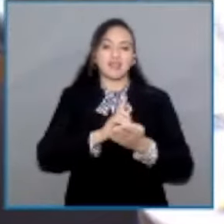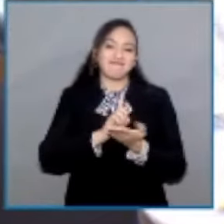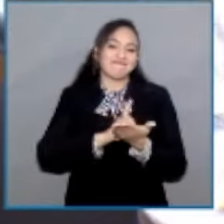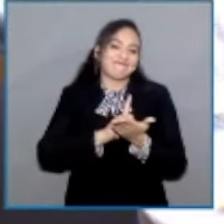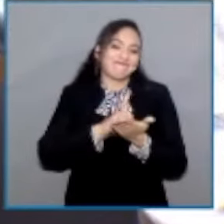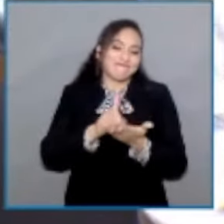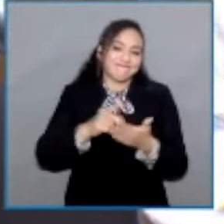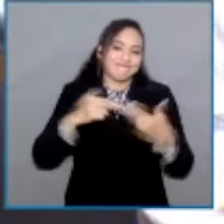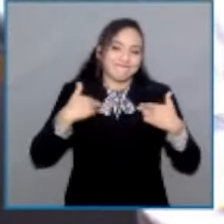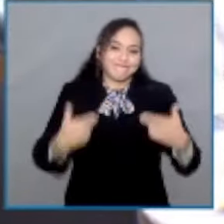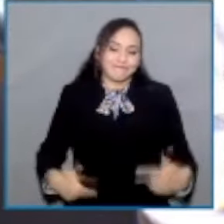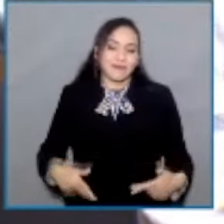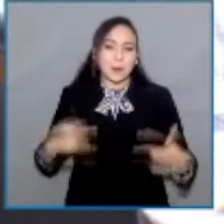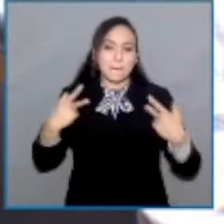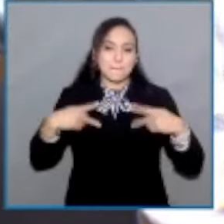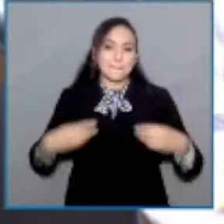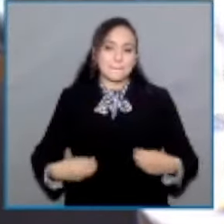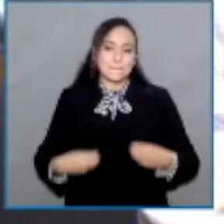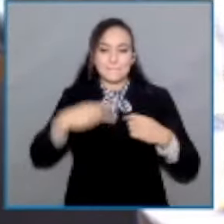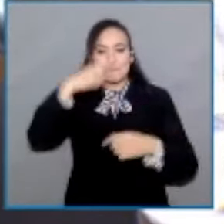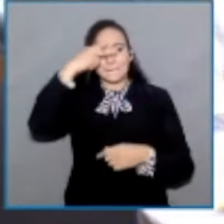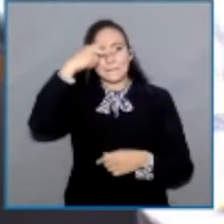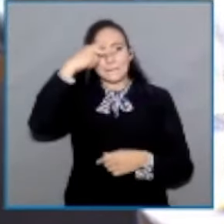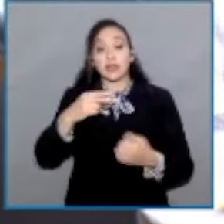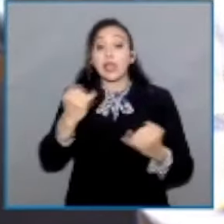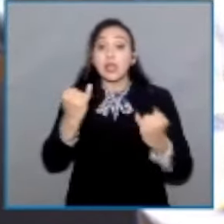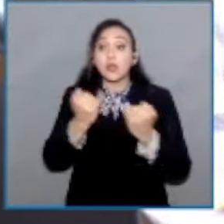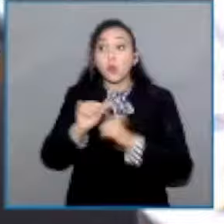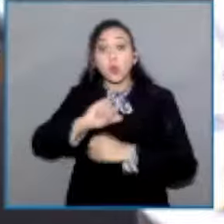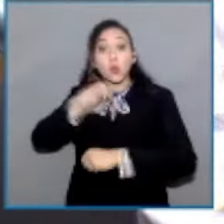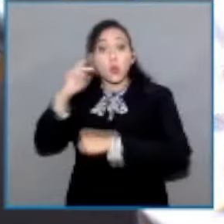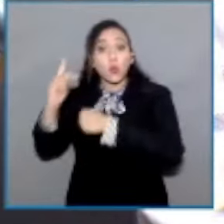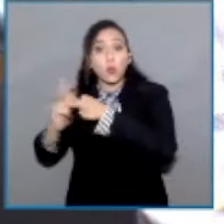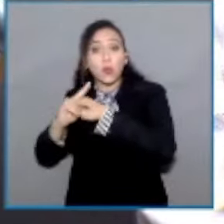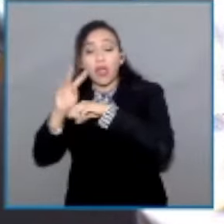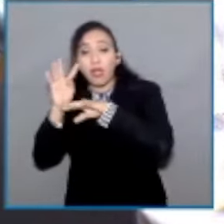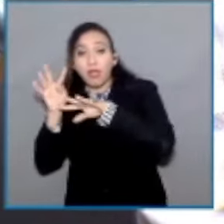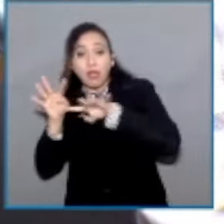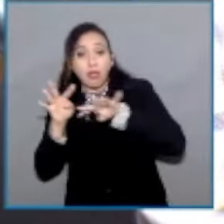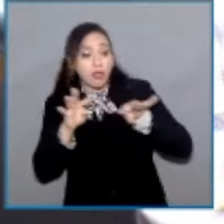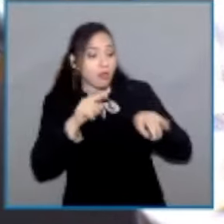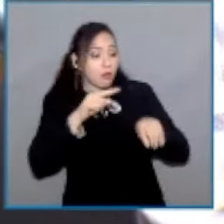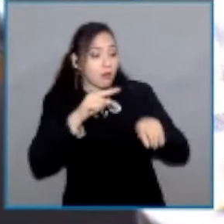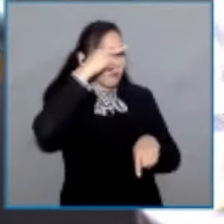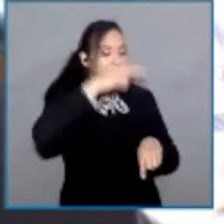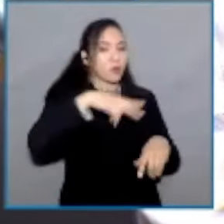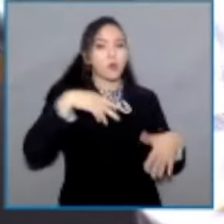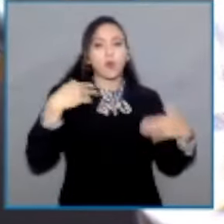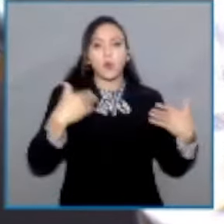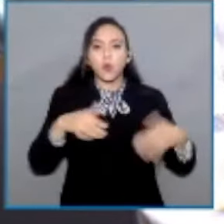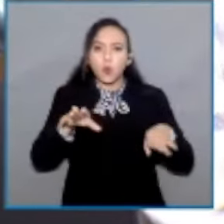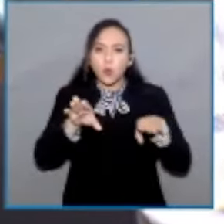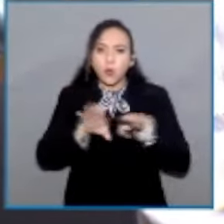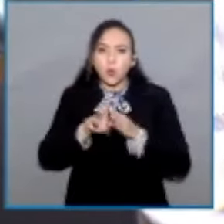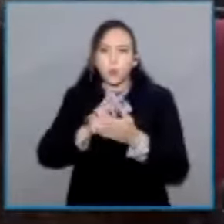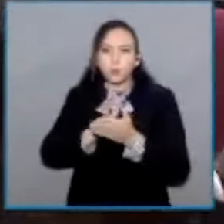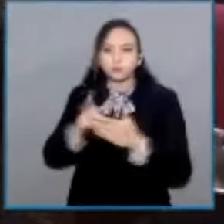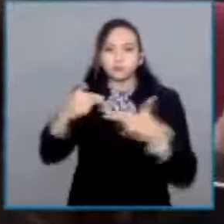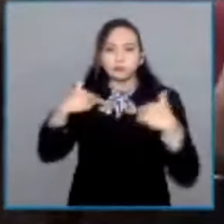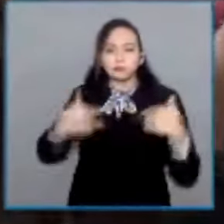riesgo para otras naciones, toda vez que México, explicó, ha sido un referente para otros